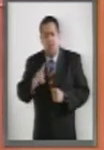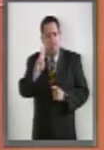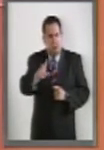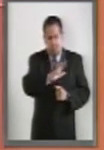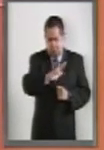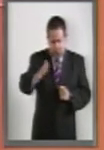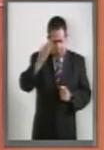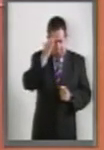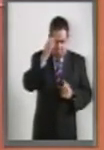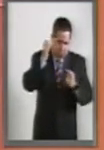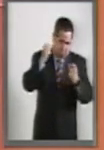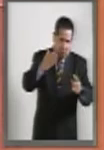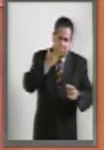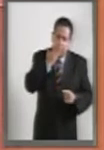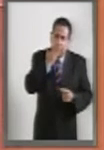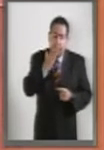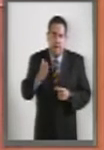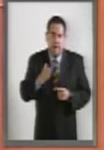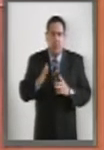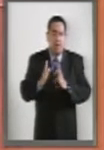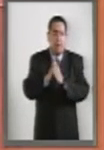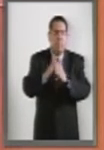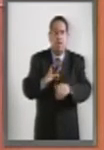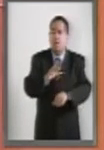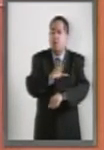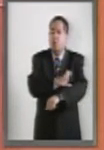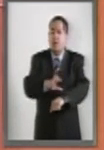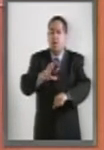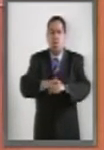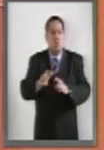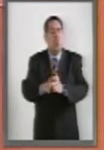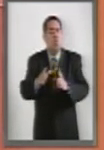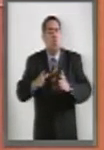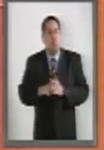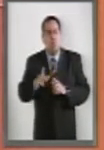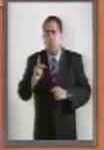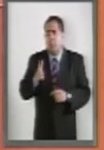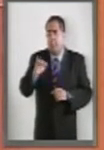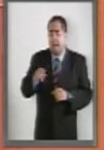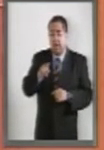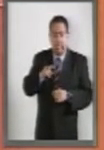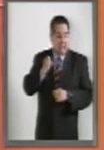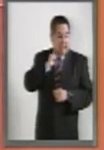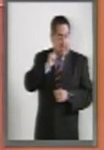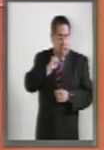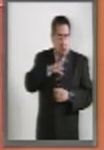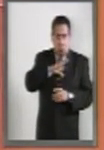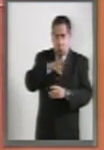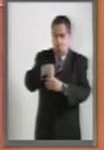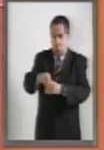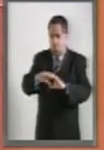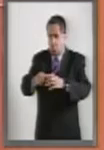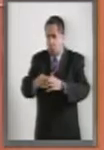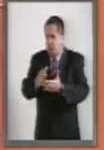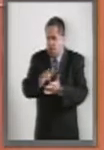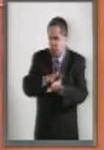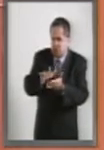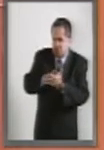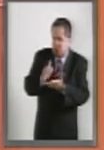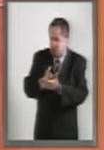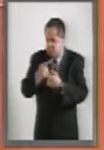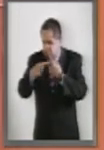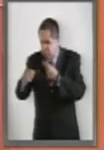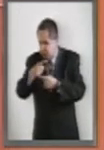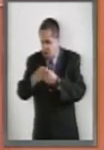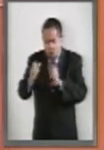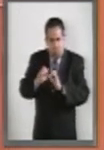reconozco la participación del coordinador del grupo parlamentario del PRI en el Senado por generar estas condiciones